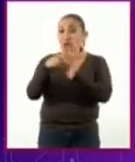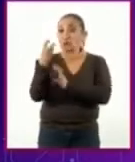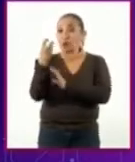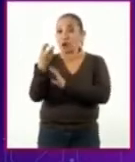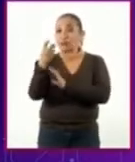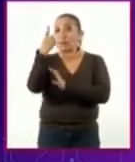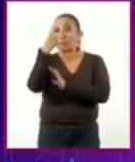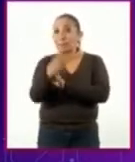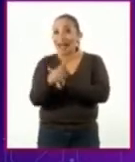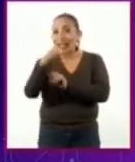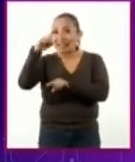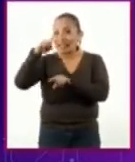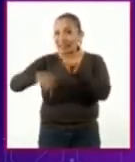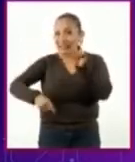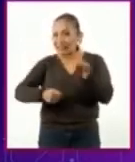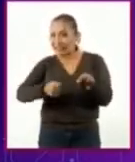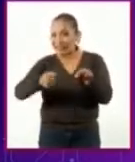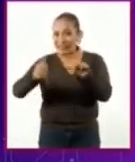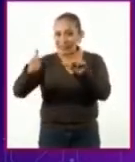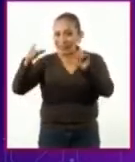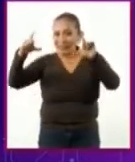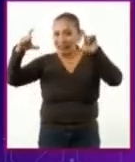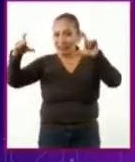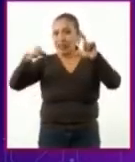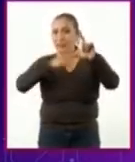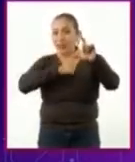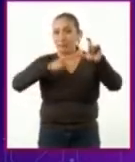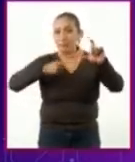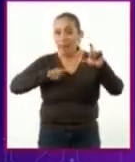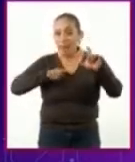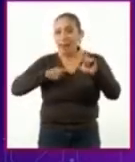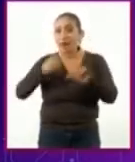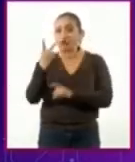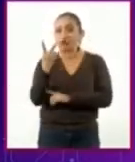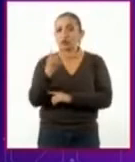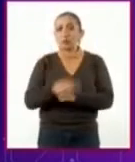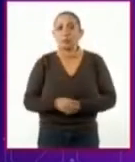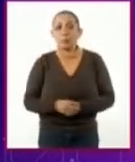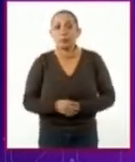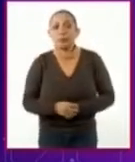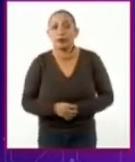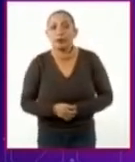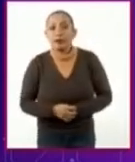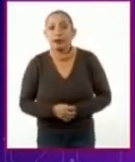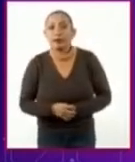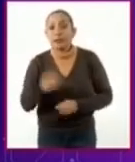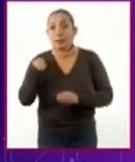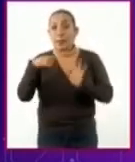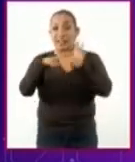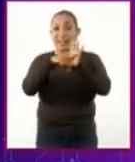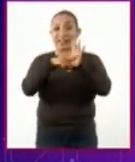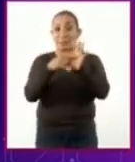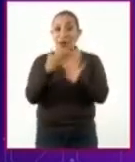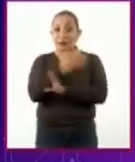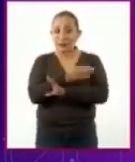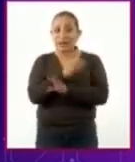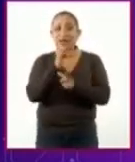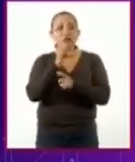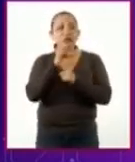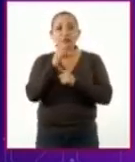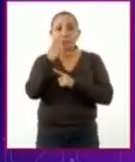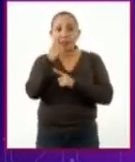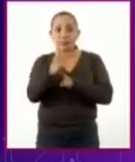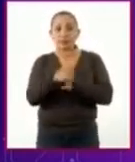tanto, para poder eliminar dicho paréntesis debemos escribir el 2, precedido del signo negativo. De esta